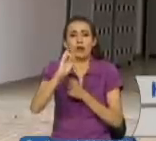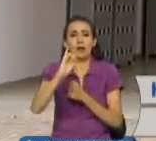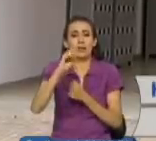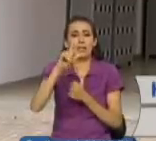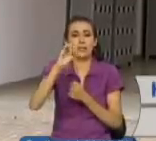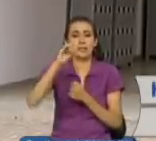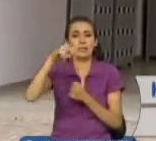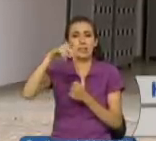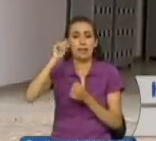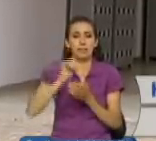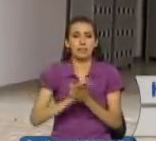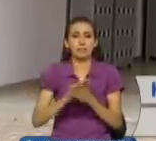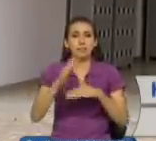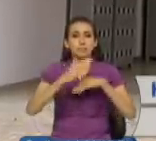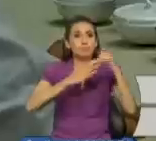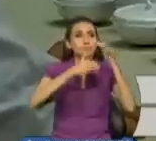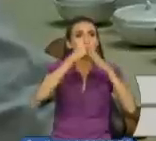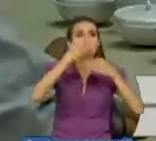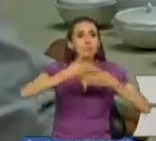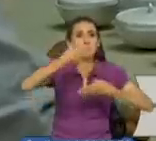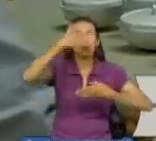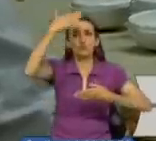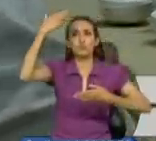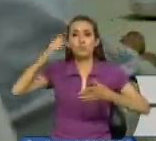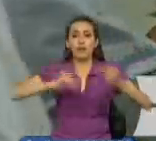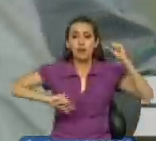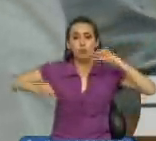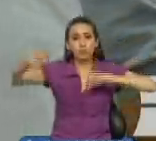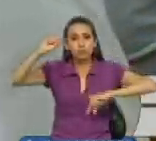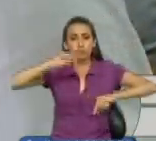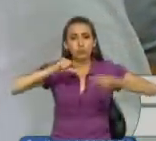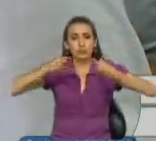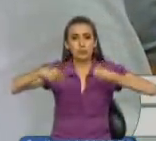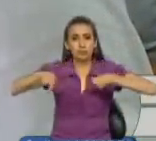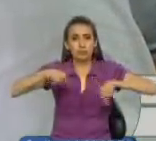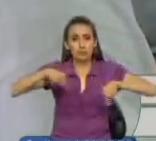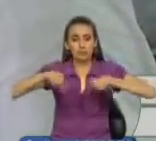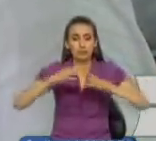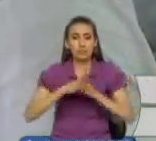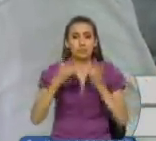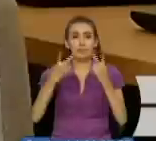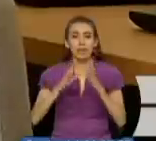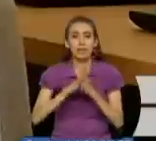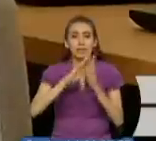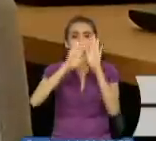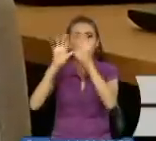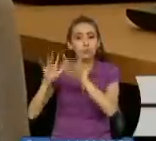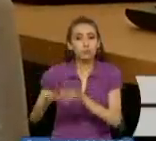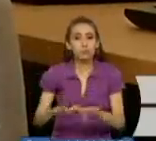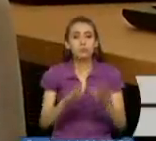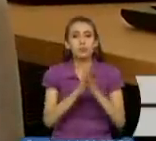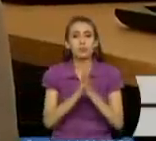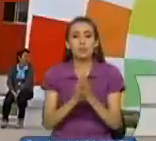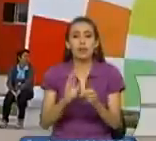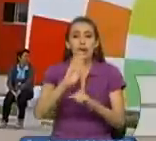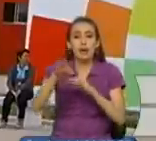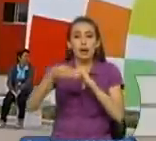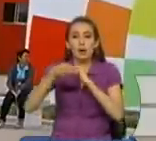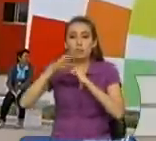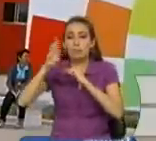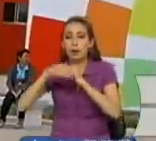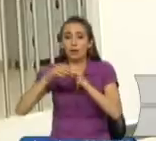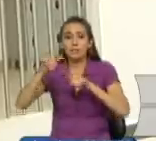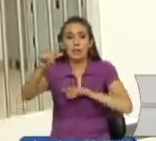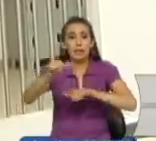infraestructura es de tipo mayor y cuenta con laboratorios de ciencias física química y dos de computación adicional a esto cuenta con